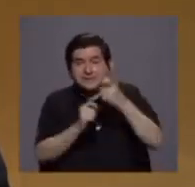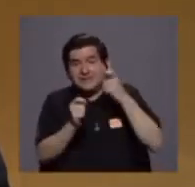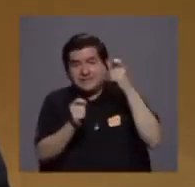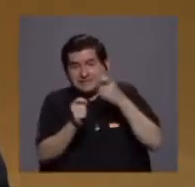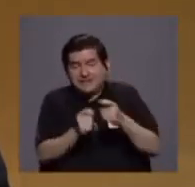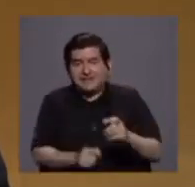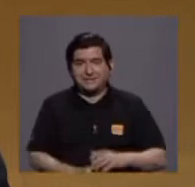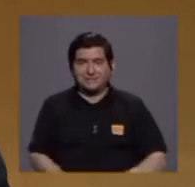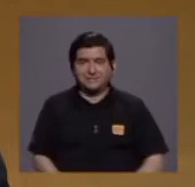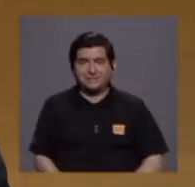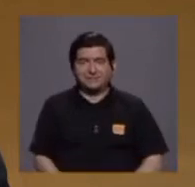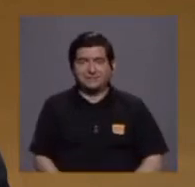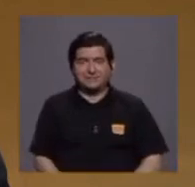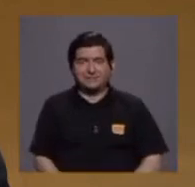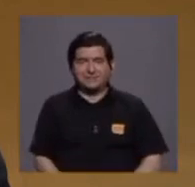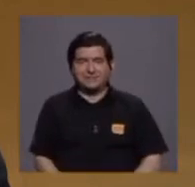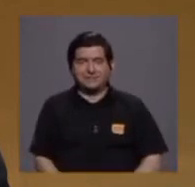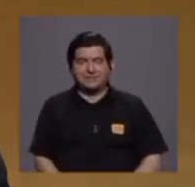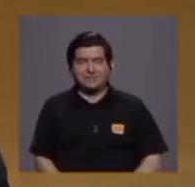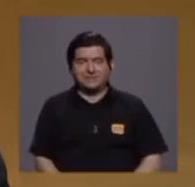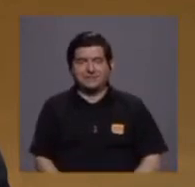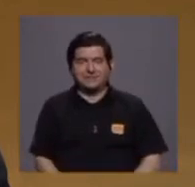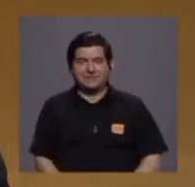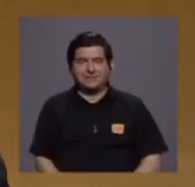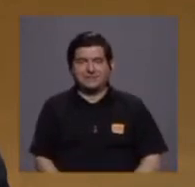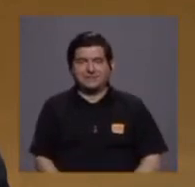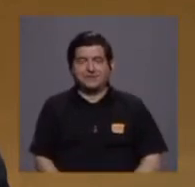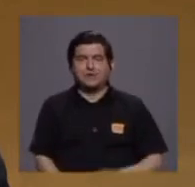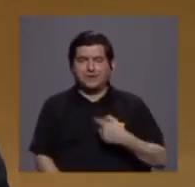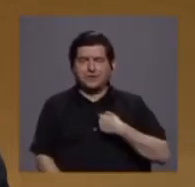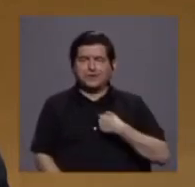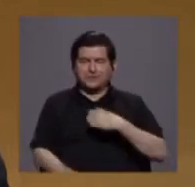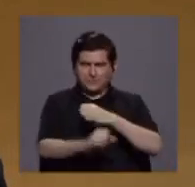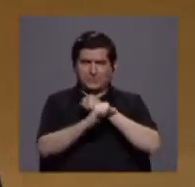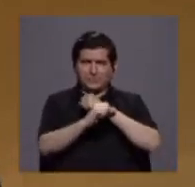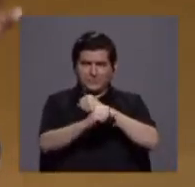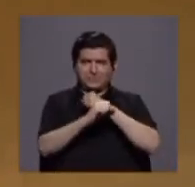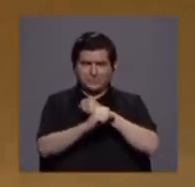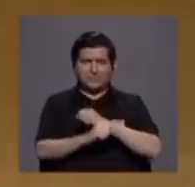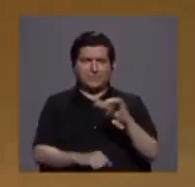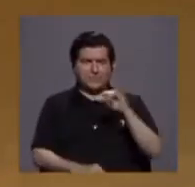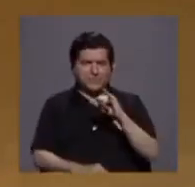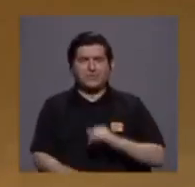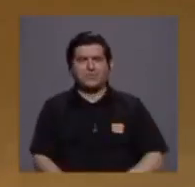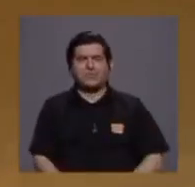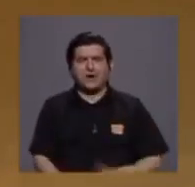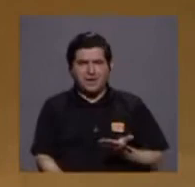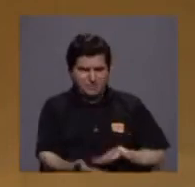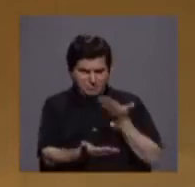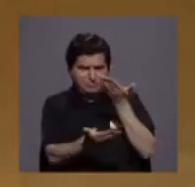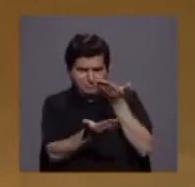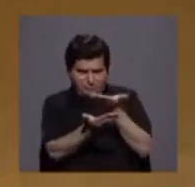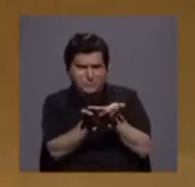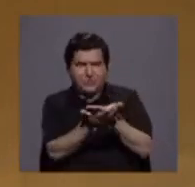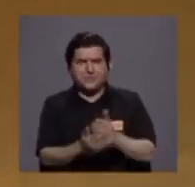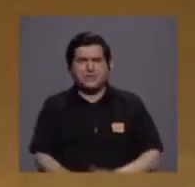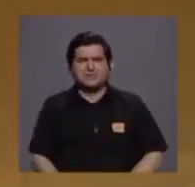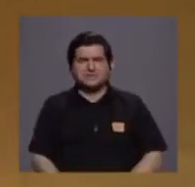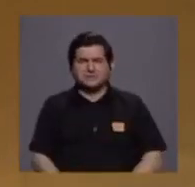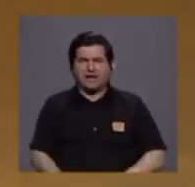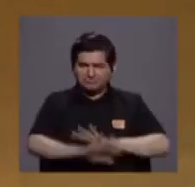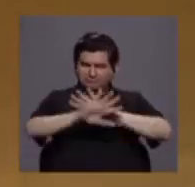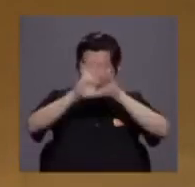específico, de DIEDIN. Y estoy seguro que, al igual que hizo un planteamiento tan